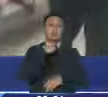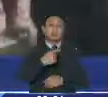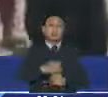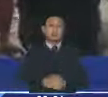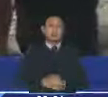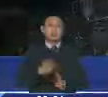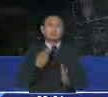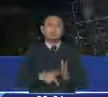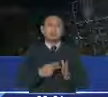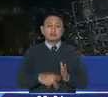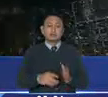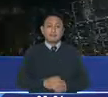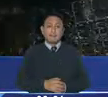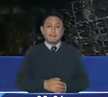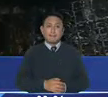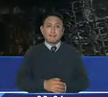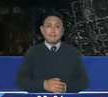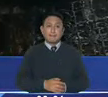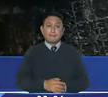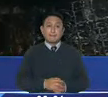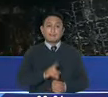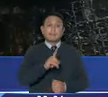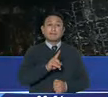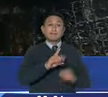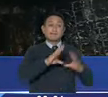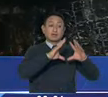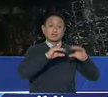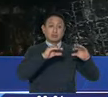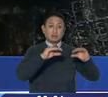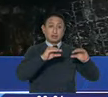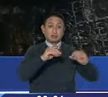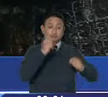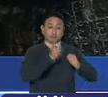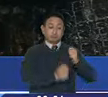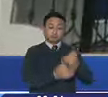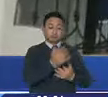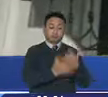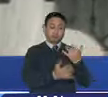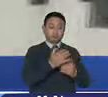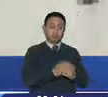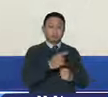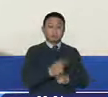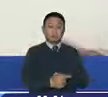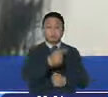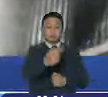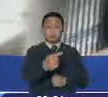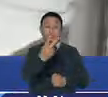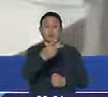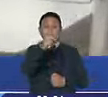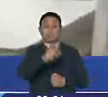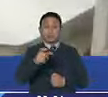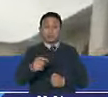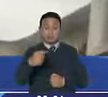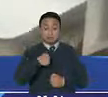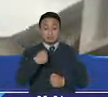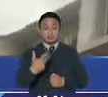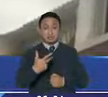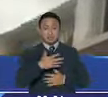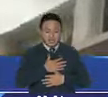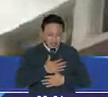sucedió. Comenzaron con un colchón ya, y me fui al cuarto de allá y dos personas más conmigo, tres, eran que nos